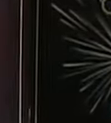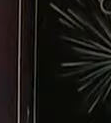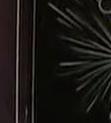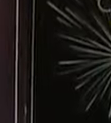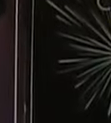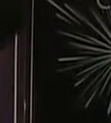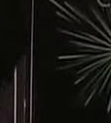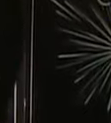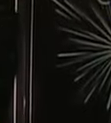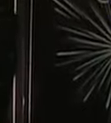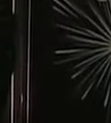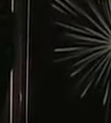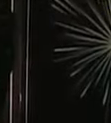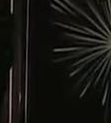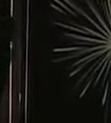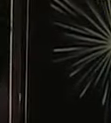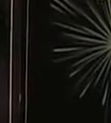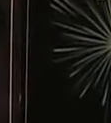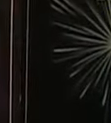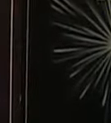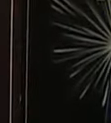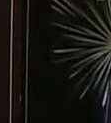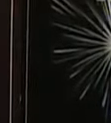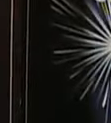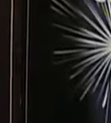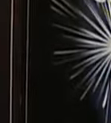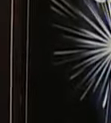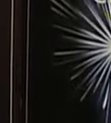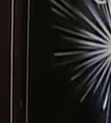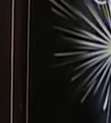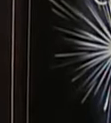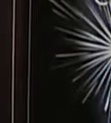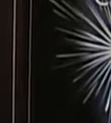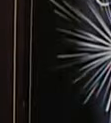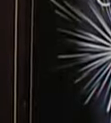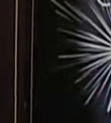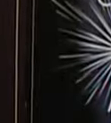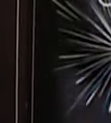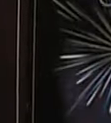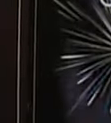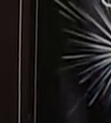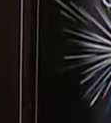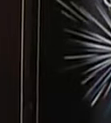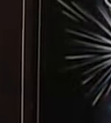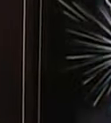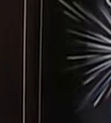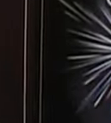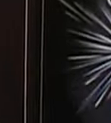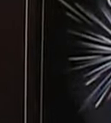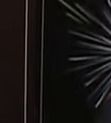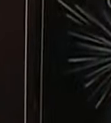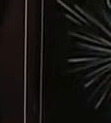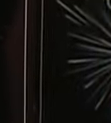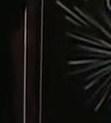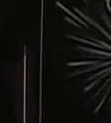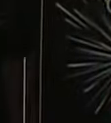vikingo mañana. ¿Tú de qué vas? Te buscaré. Yo no sé si mañana podré quedarme, pero lo intentaré. Vale, fenomenal. Te buscamos. Muchas gracias, Babi, por